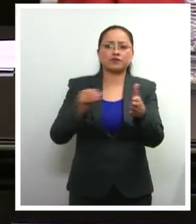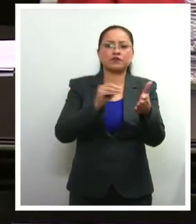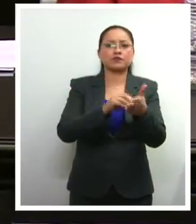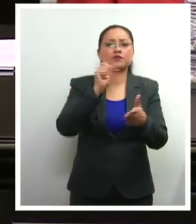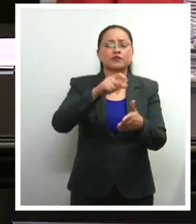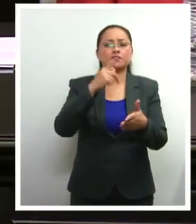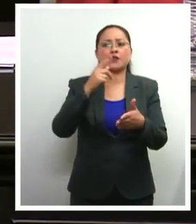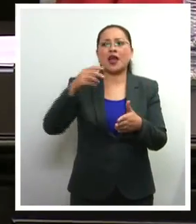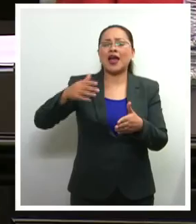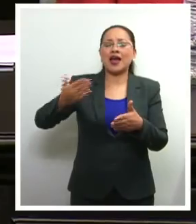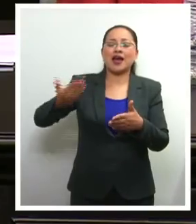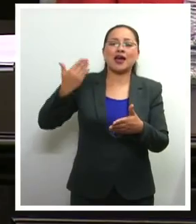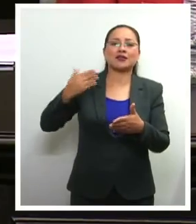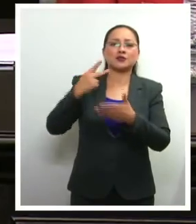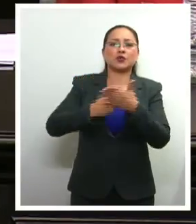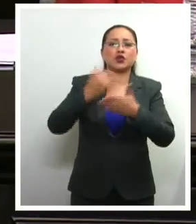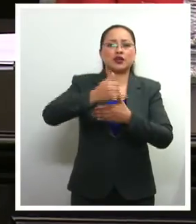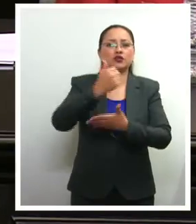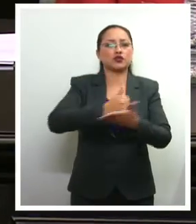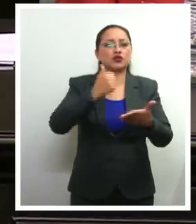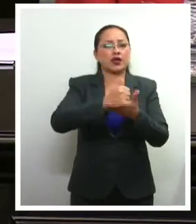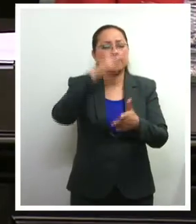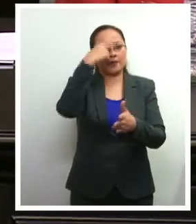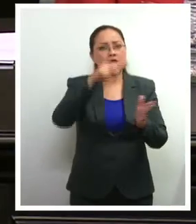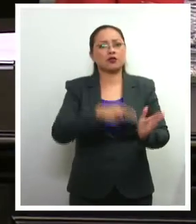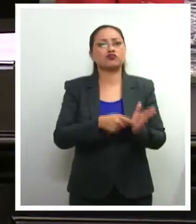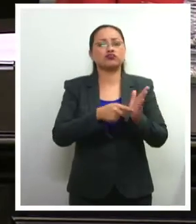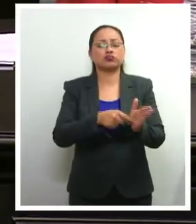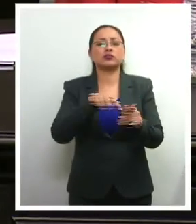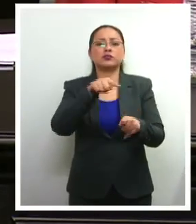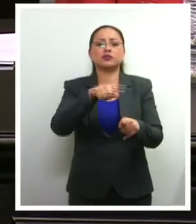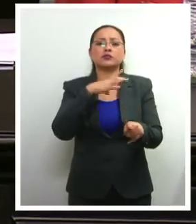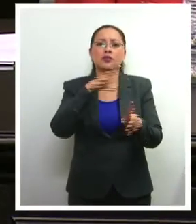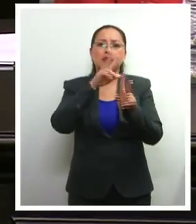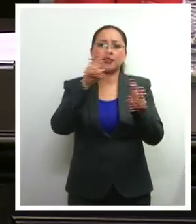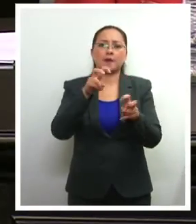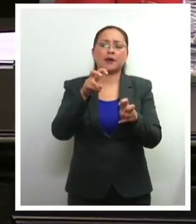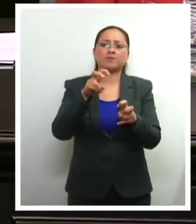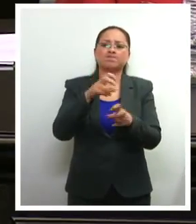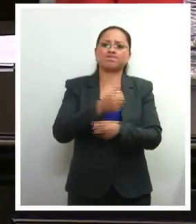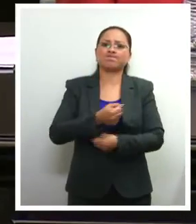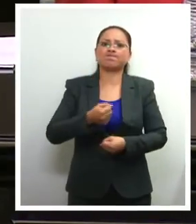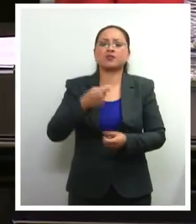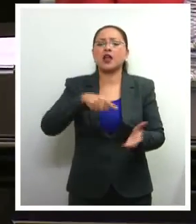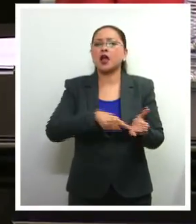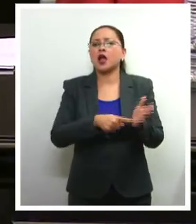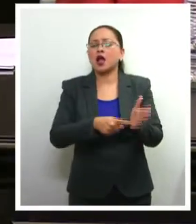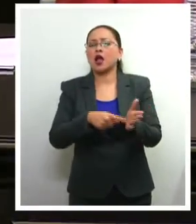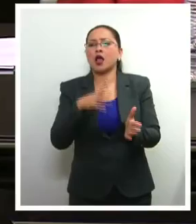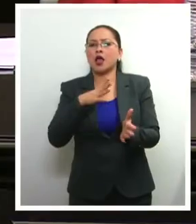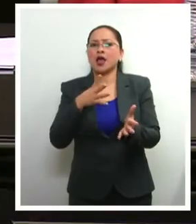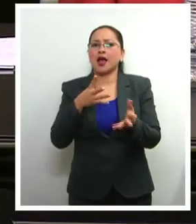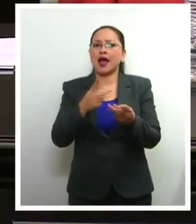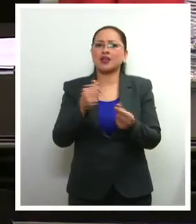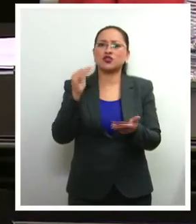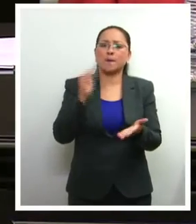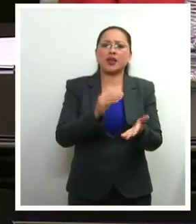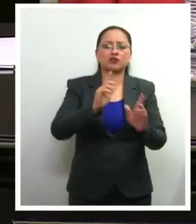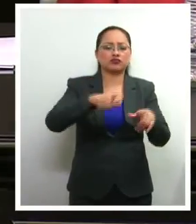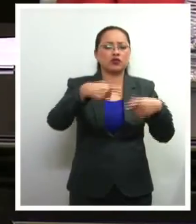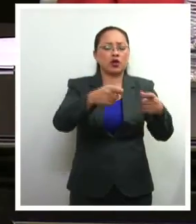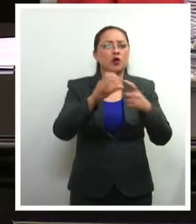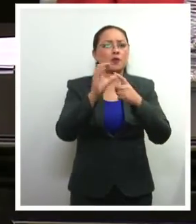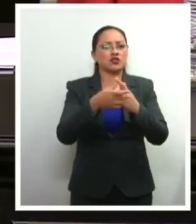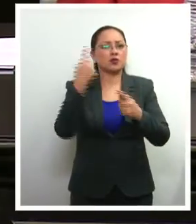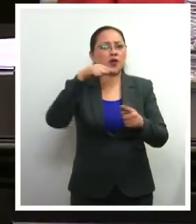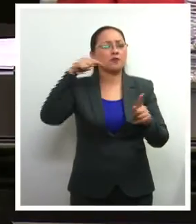proyecto de Constitución Política de la Ciudad de México en materia de austeridad republicana. Se da turno a la Comisión